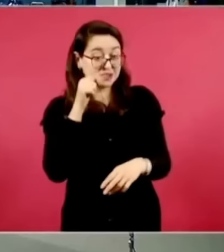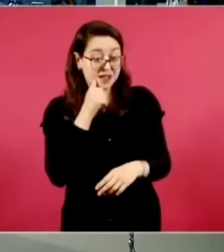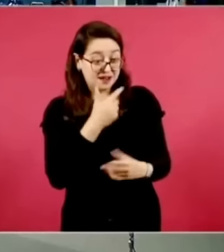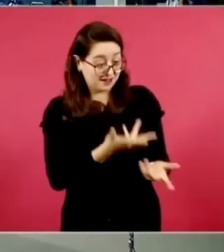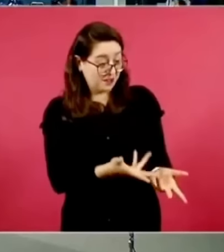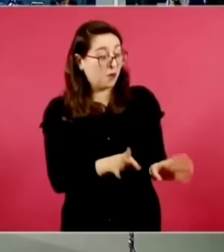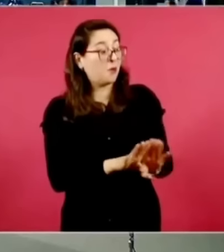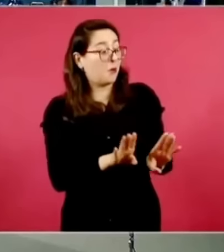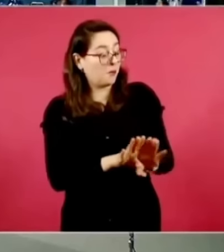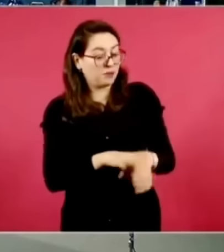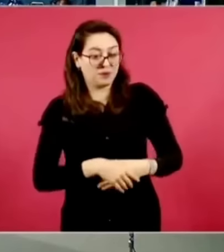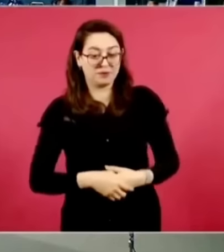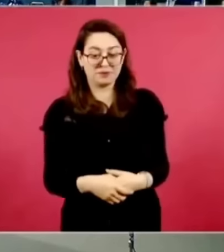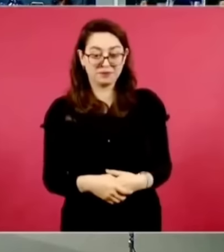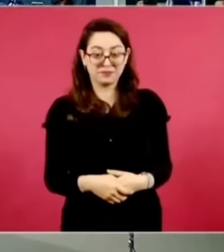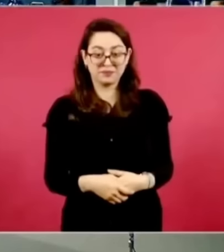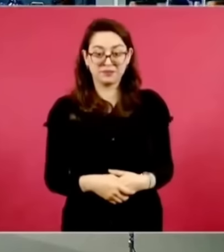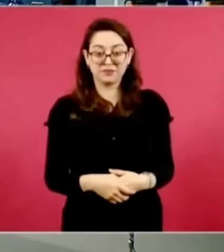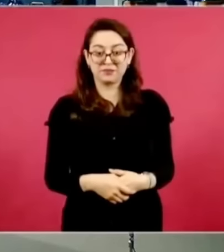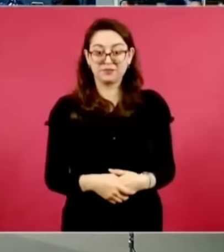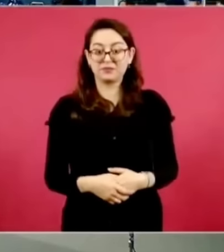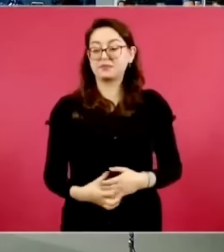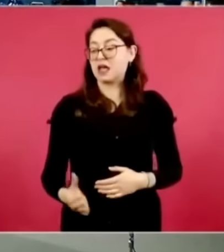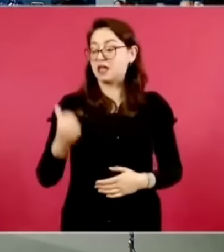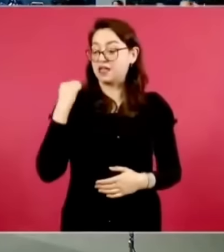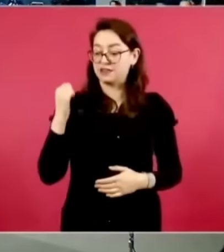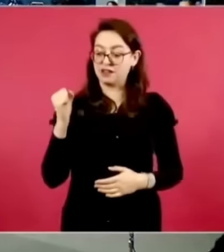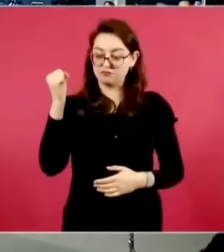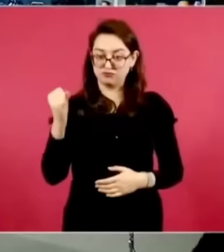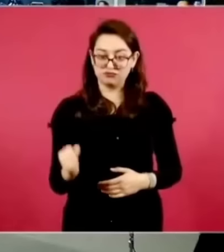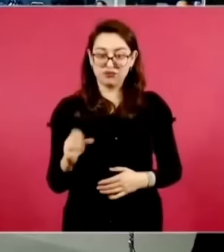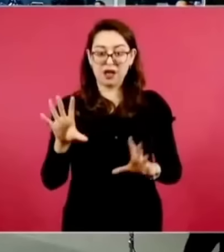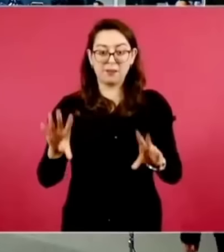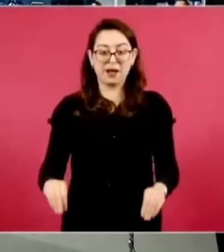a alguien le bajó el switch ahí atrás